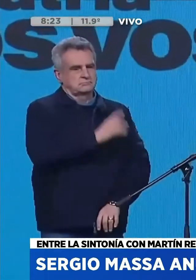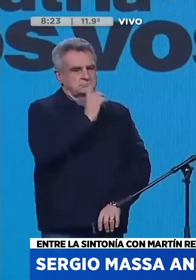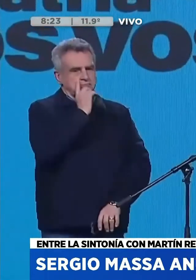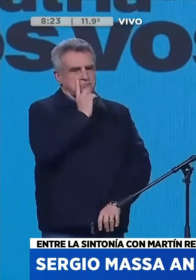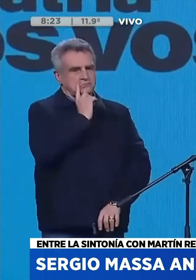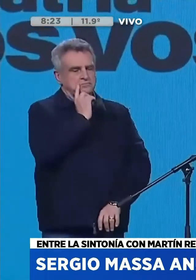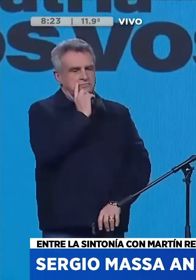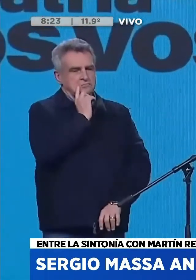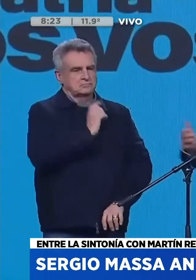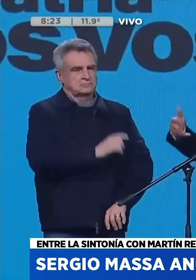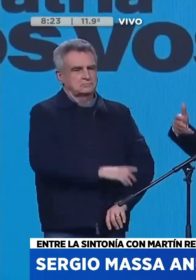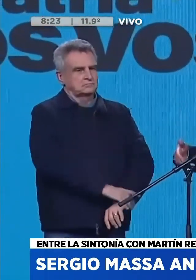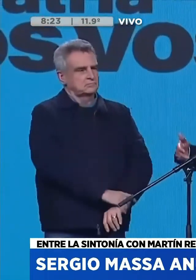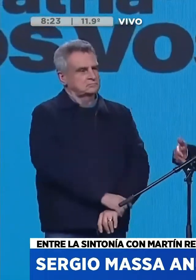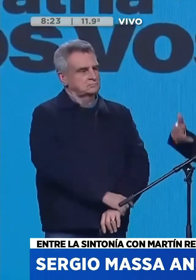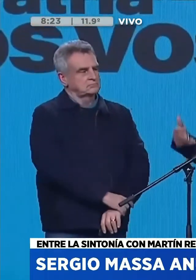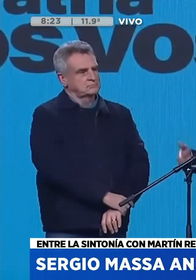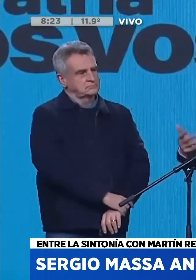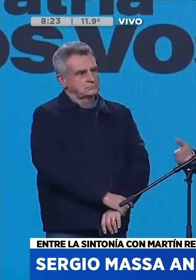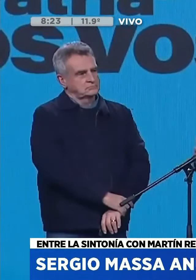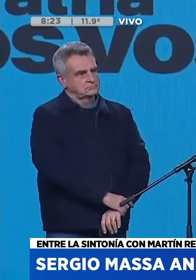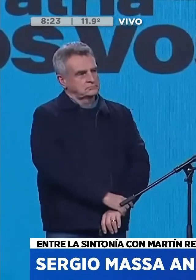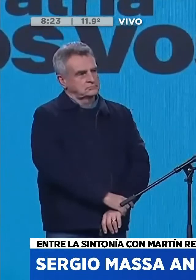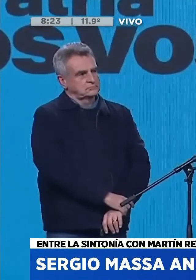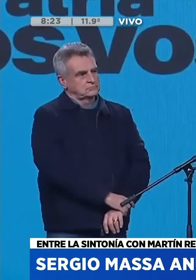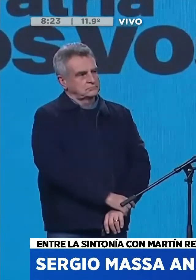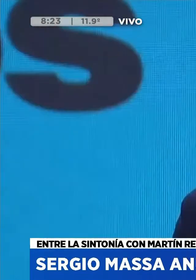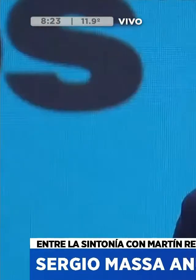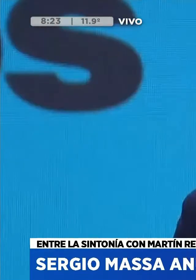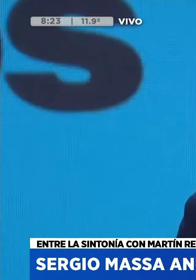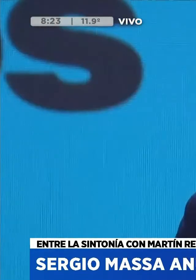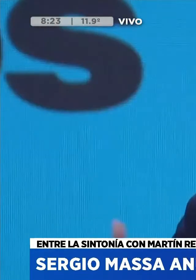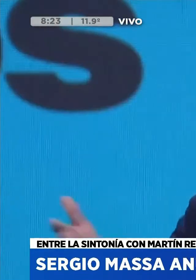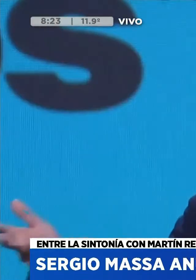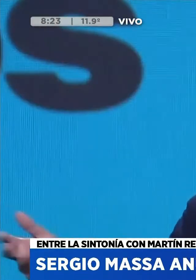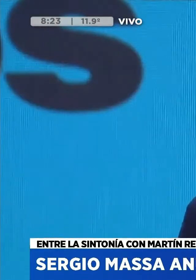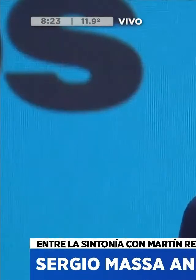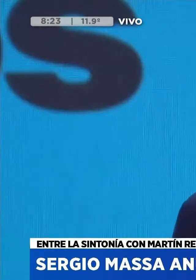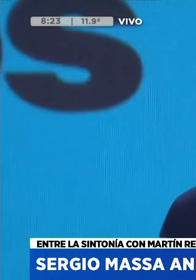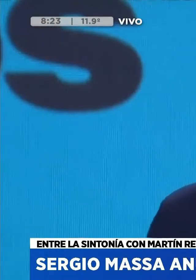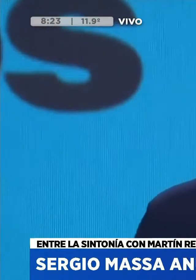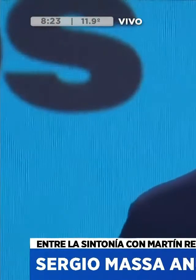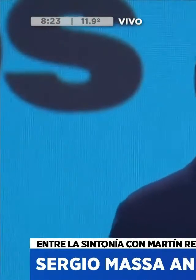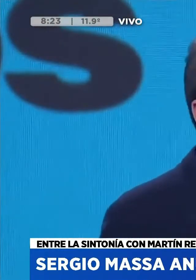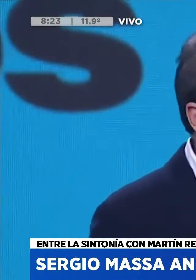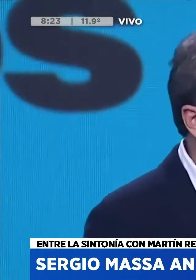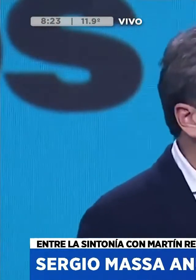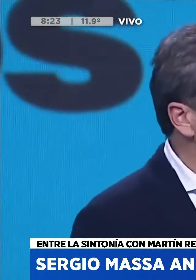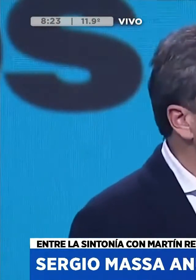de Cristina Fernández. Sí. En su momento. Sí. En fin, anda por todos lados, ¿no? Se pone todas las